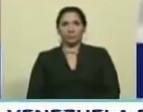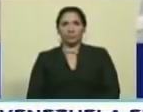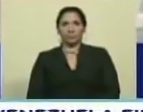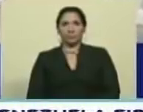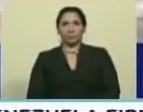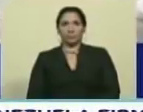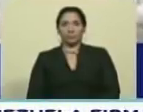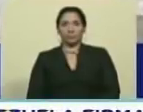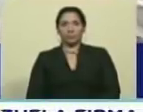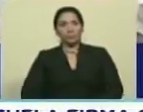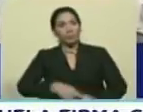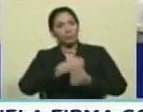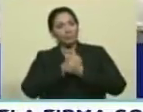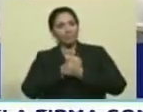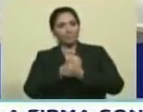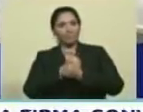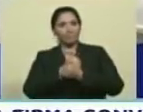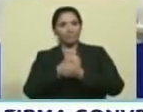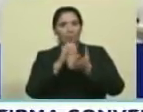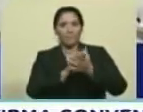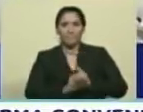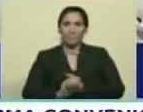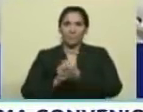Bueno, queridos compañeros,